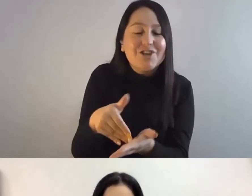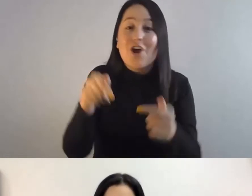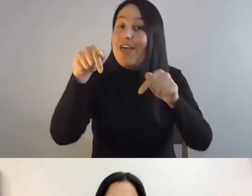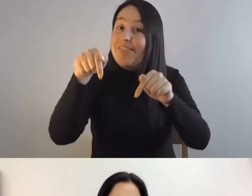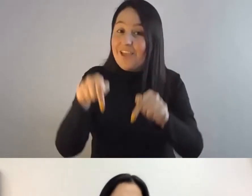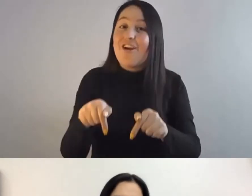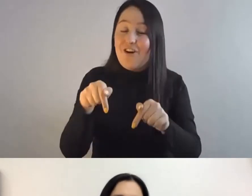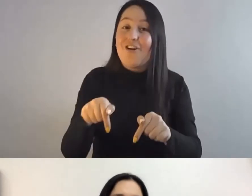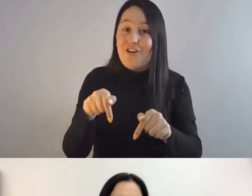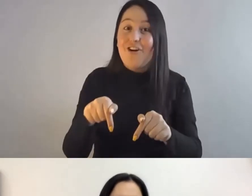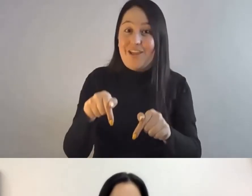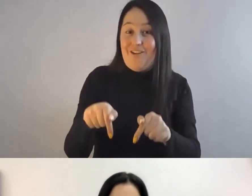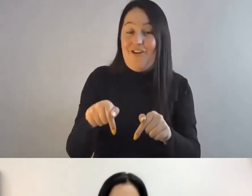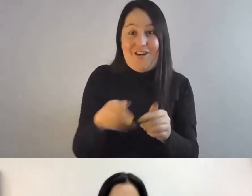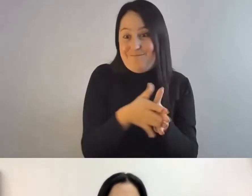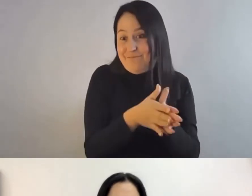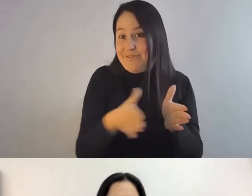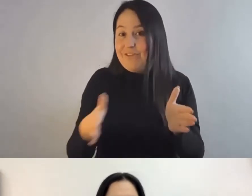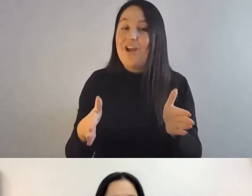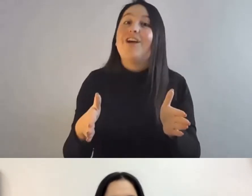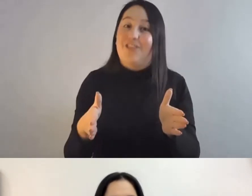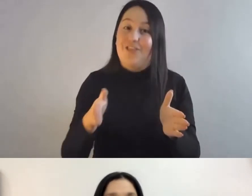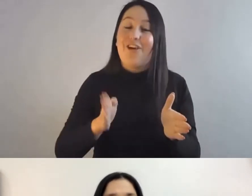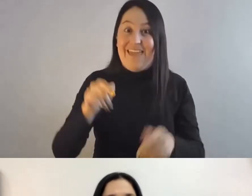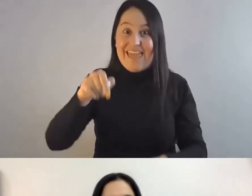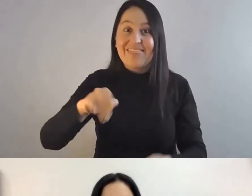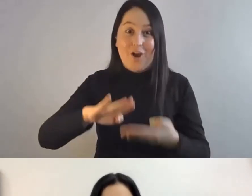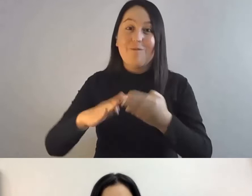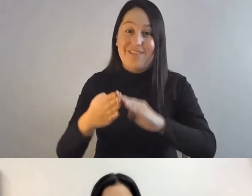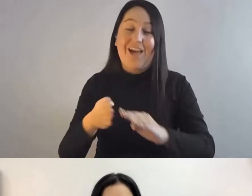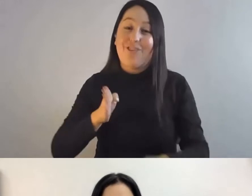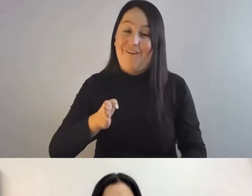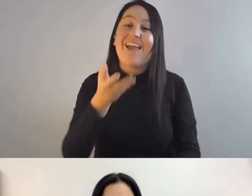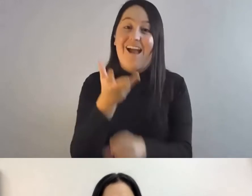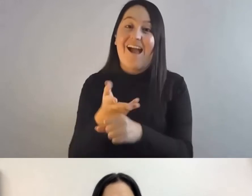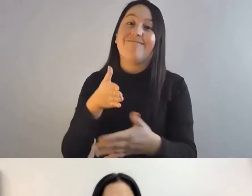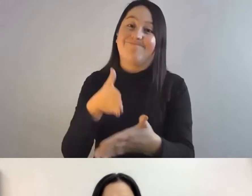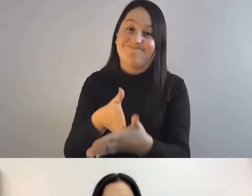increíble, sigue teniendo esta comunidad. Que es una discapacidad